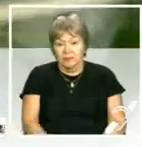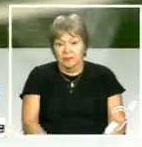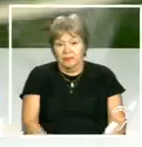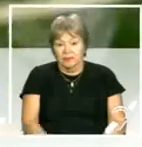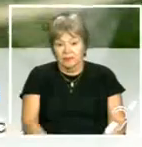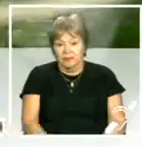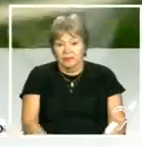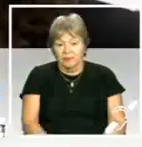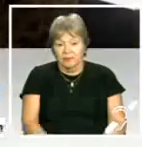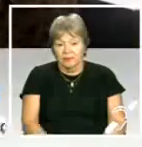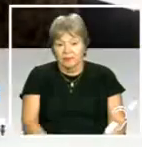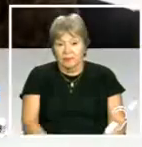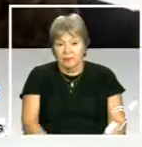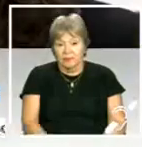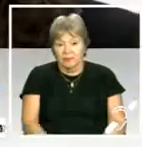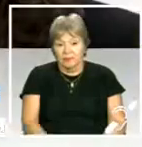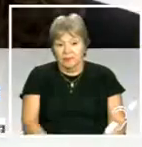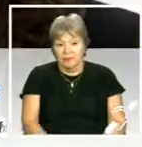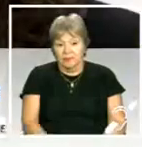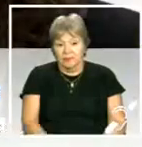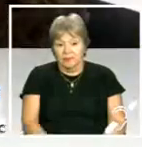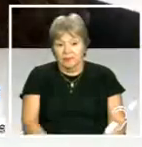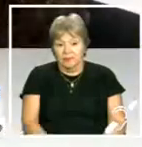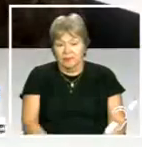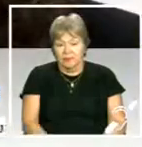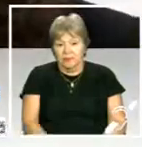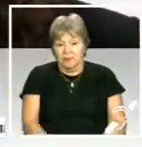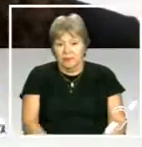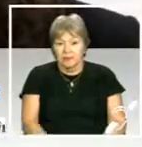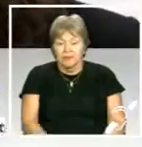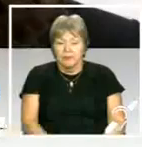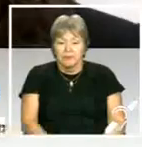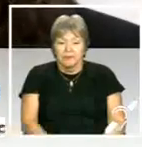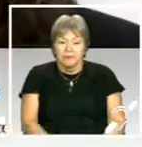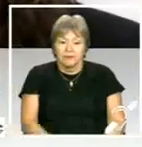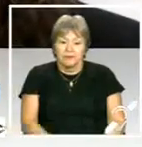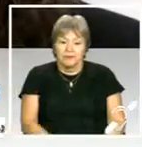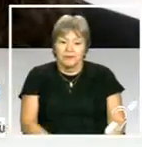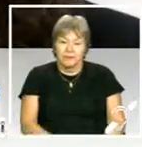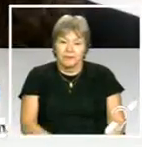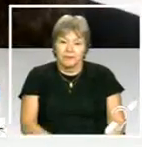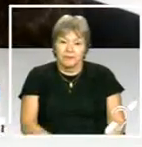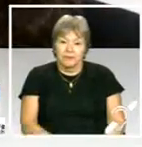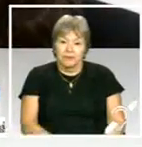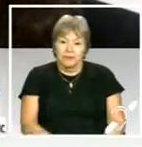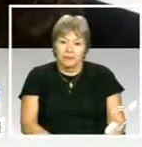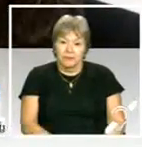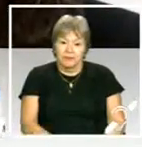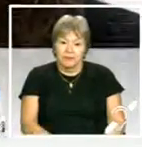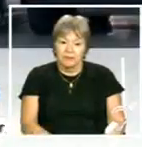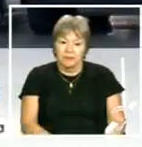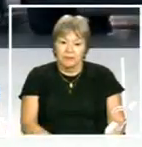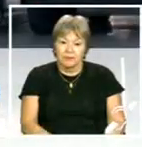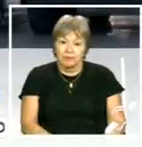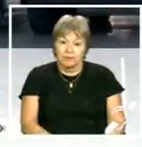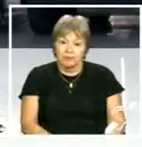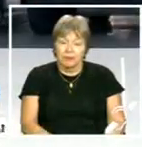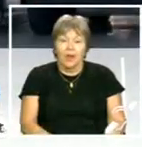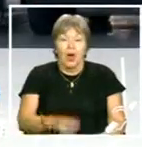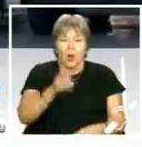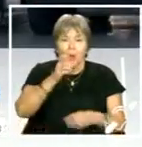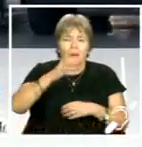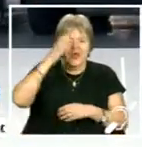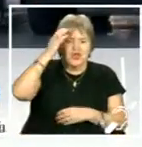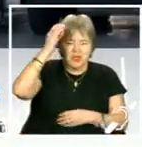la actualidad contribuyen en aportar el 50% del oxígeno que respiramos hoy en la actualidad. Oamenii